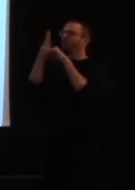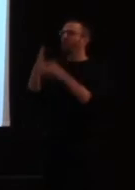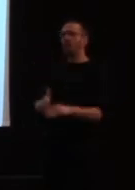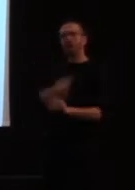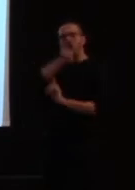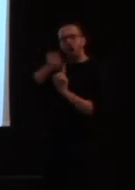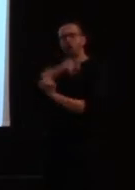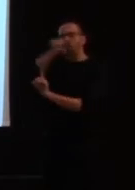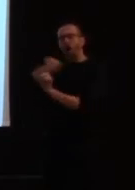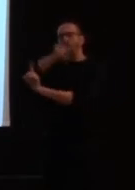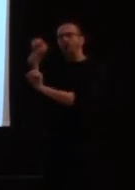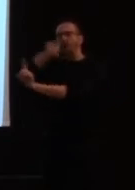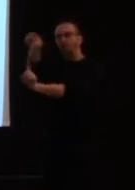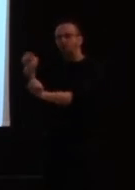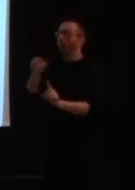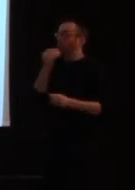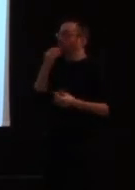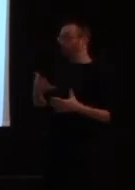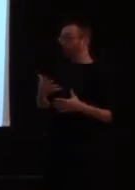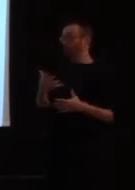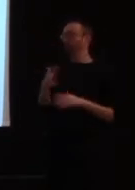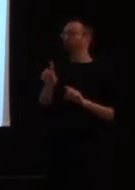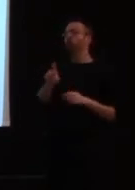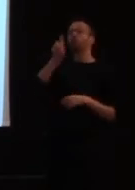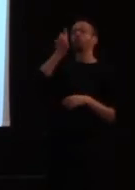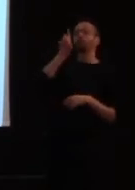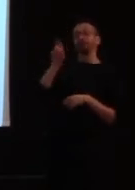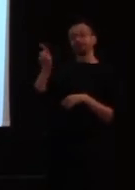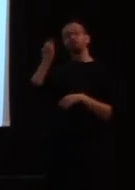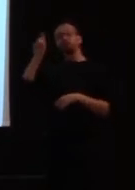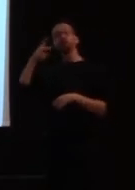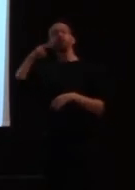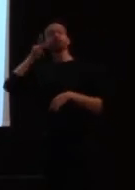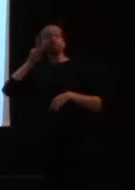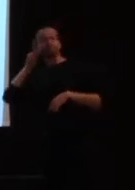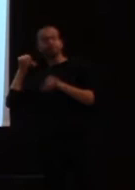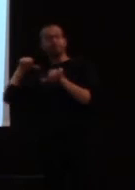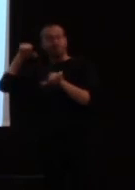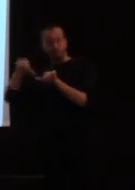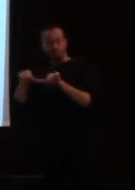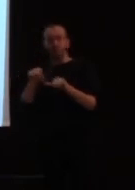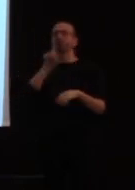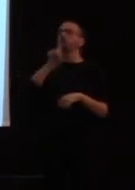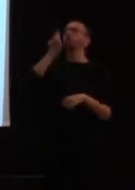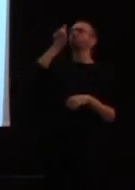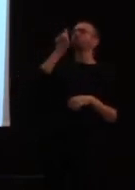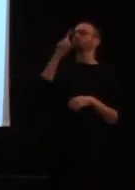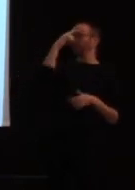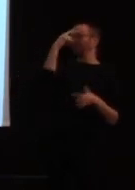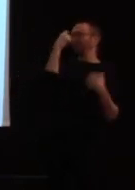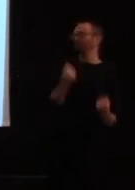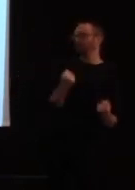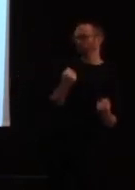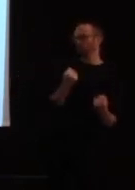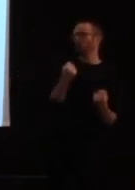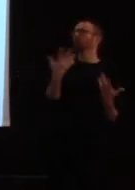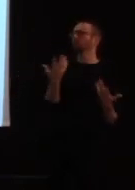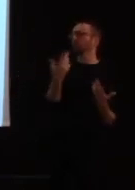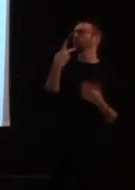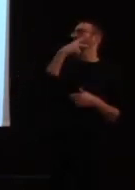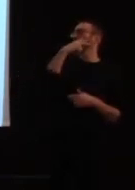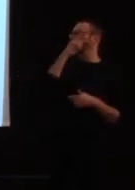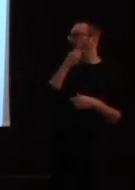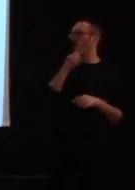bien. Pero ¿qué es lo que tiene un profesor experto, además de la experiencia y de este capital de recursos verbales y